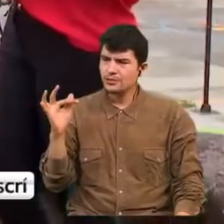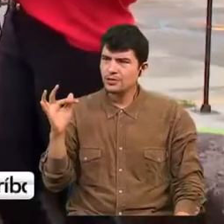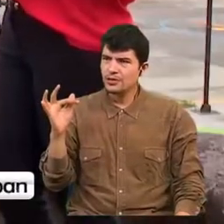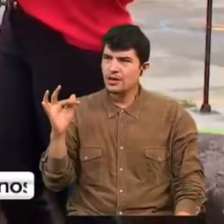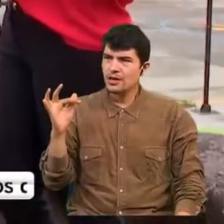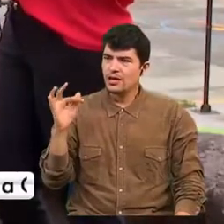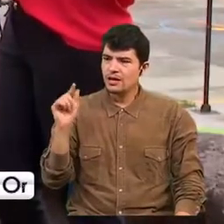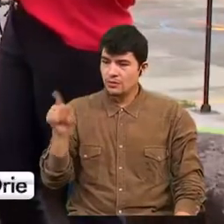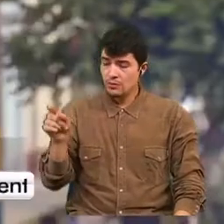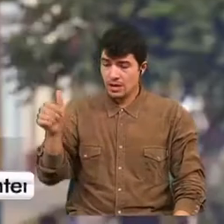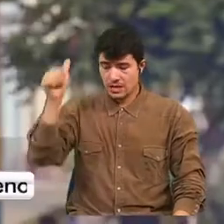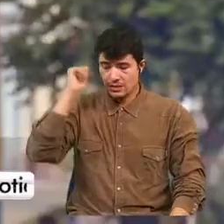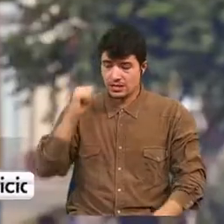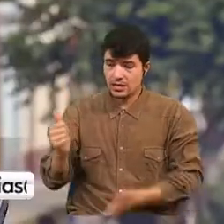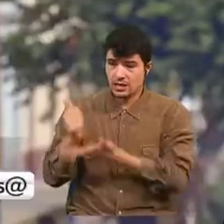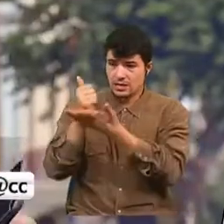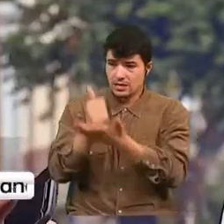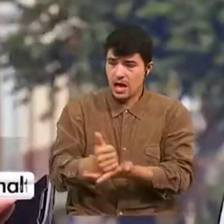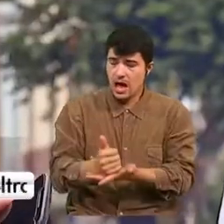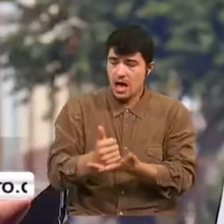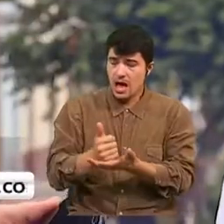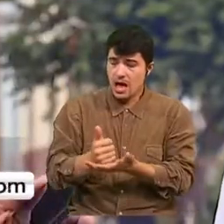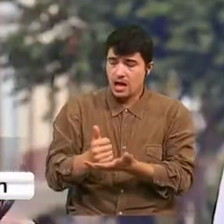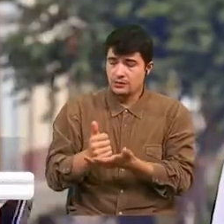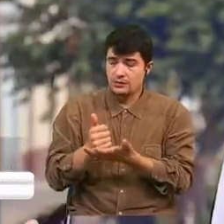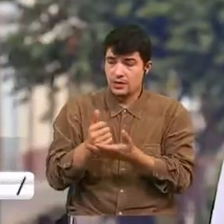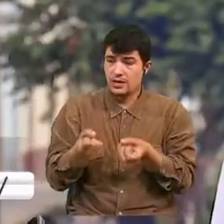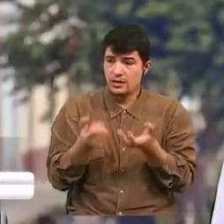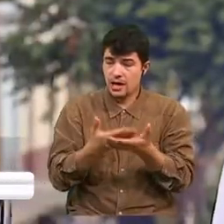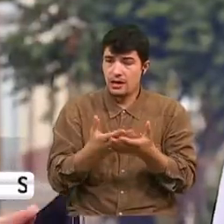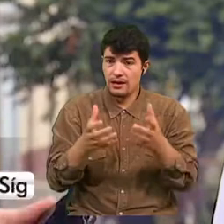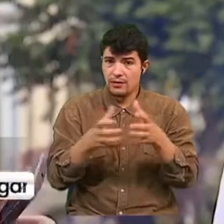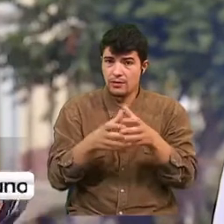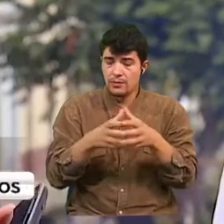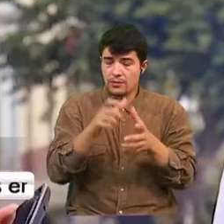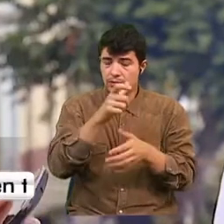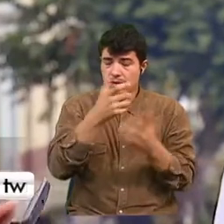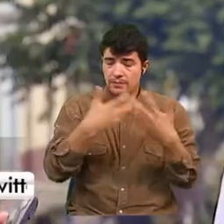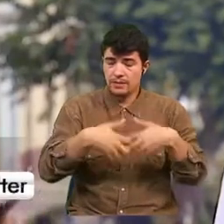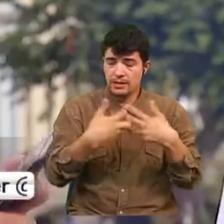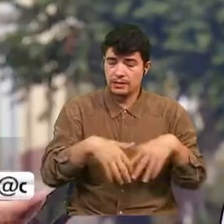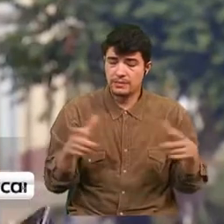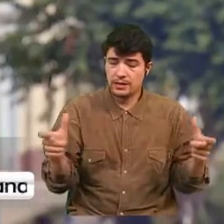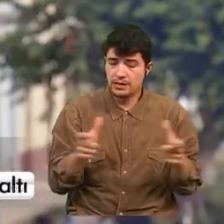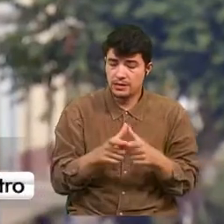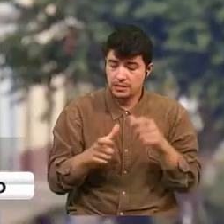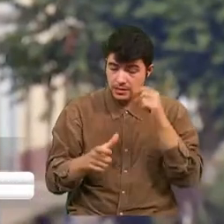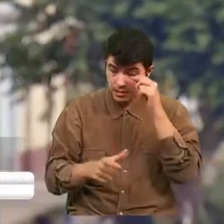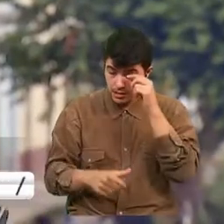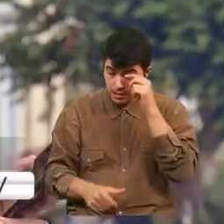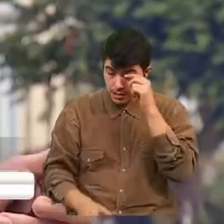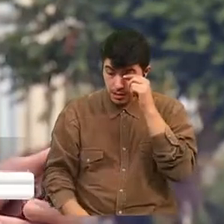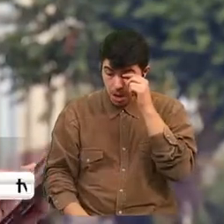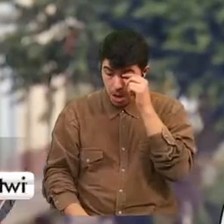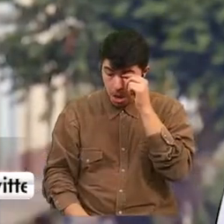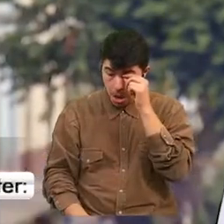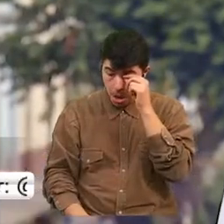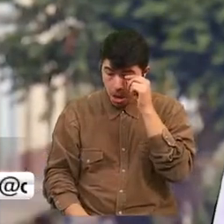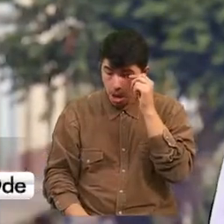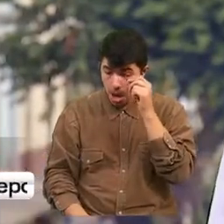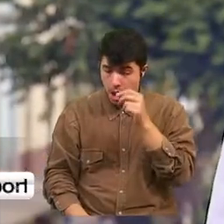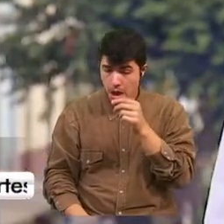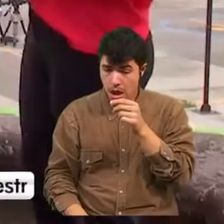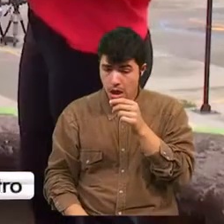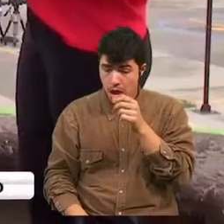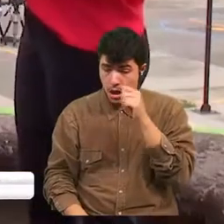las ayudas que se entregaron a los microempresarios ayer en estas reuniones, que en estos conversatorios que tuvieron ustedes precisamente en el municipio de Puente Nacional. Hablemos acerca un poco